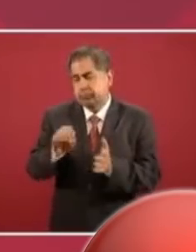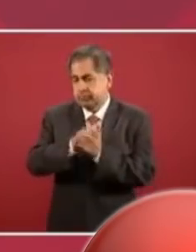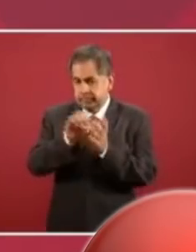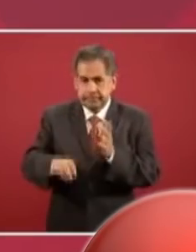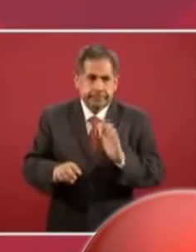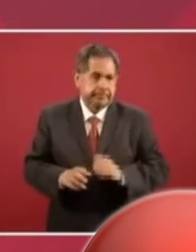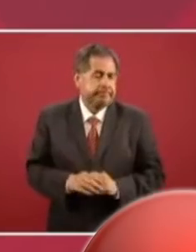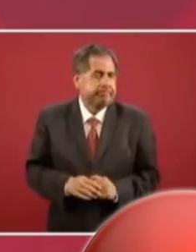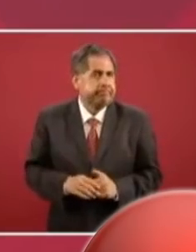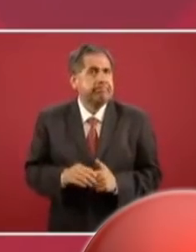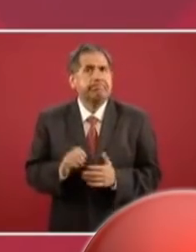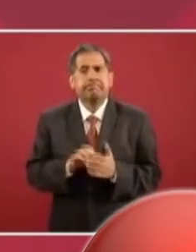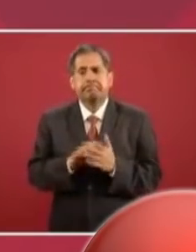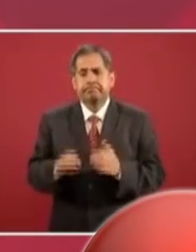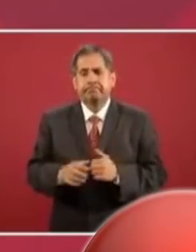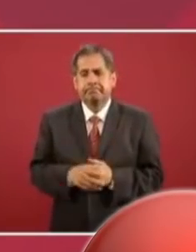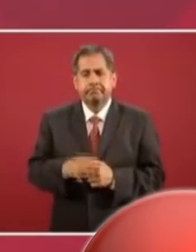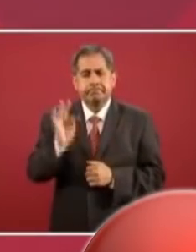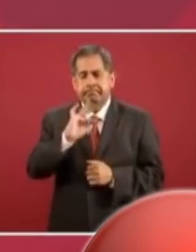ejemplo,